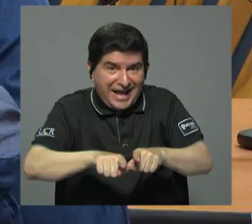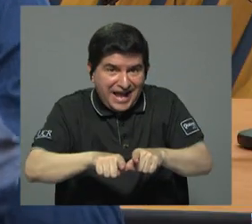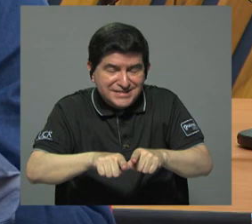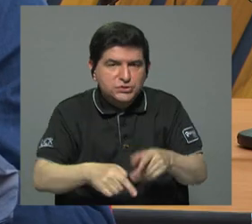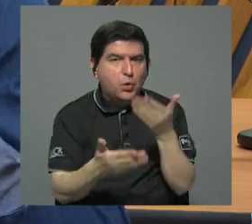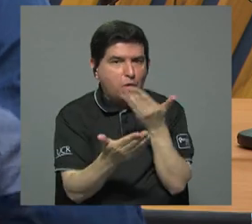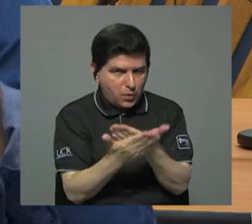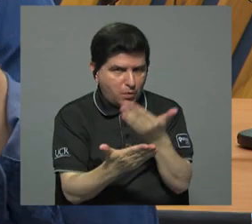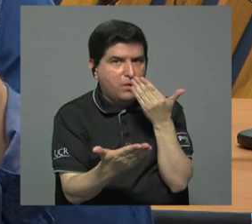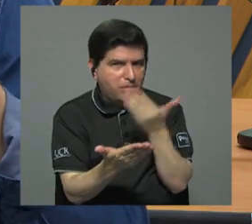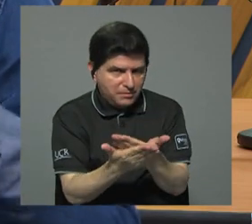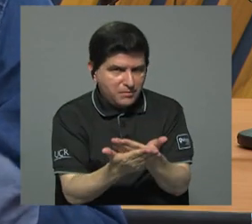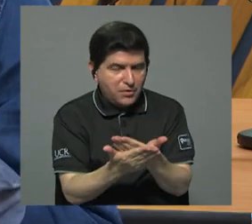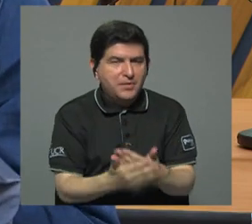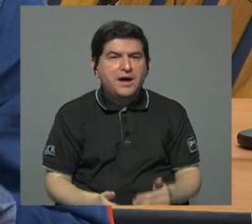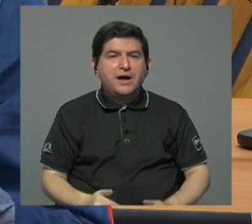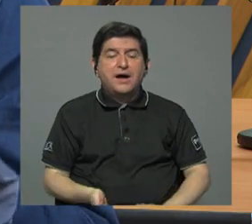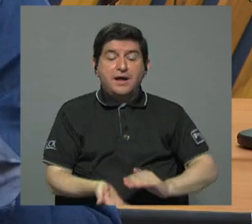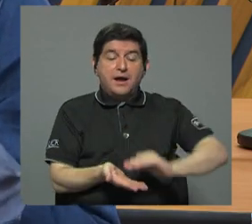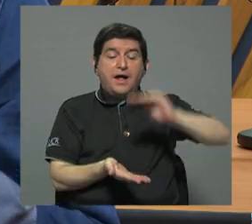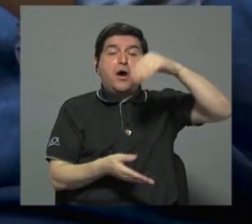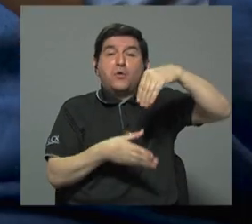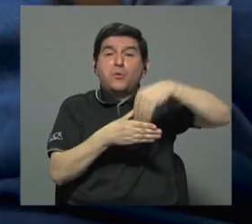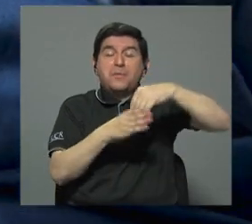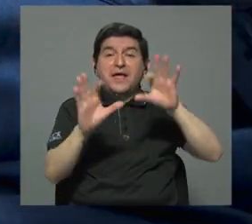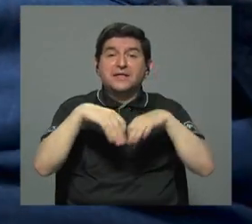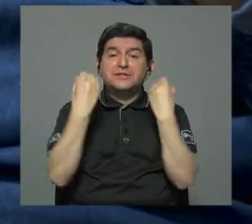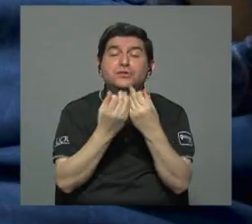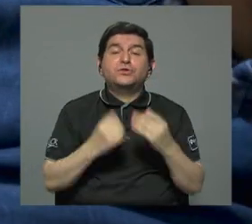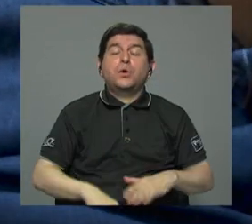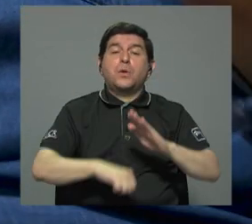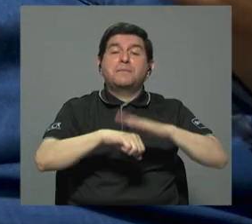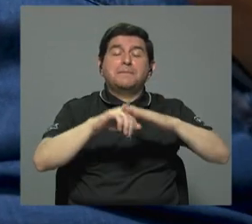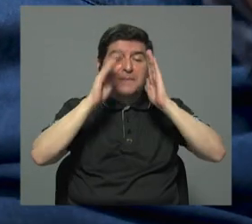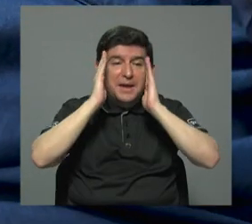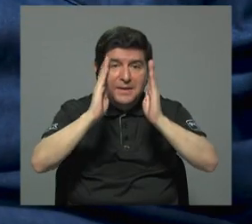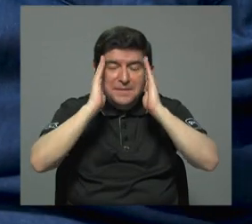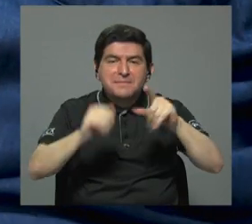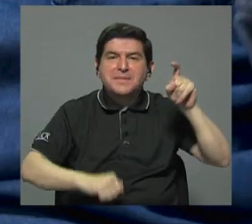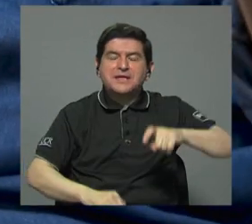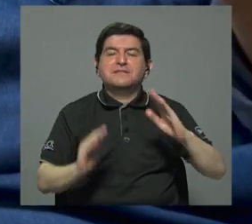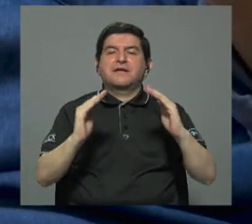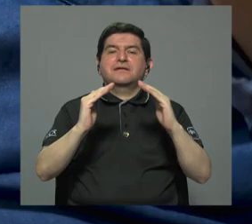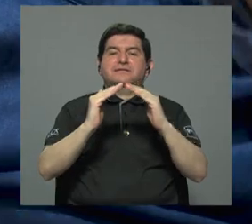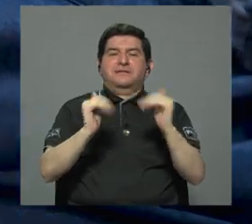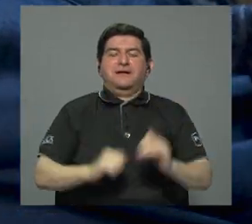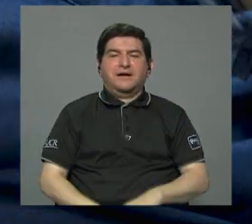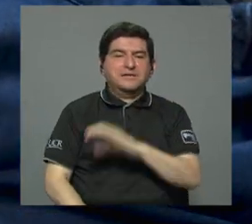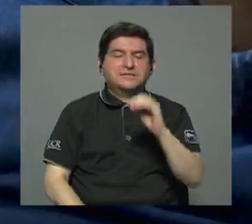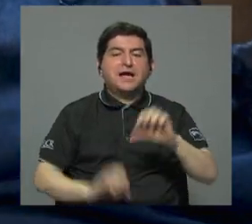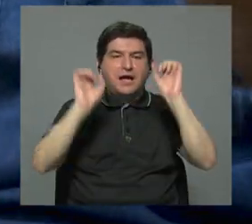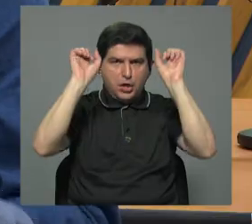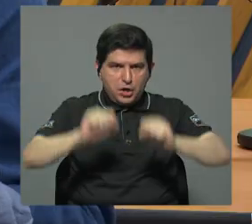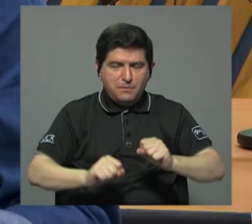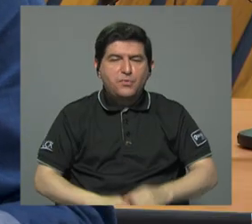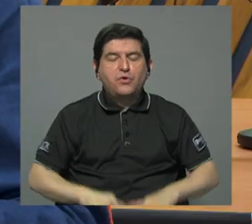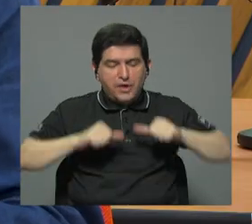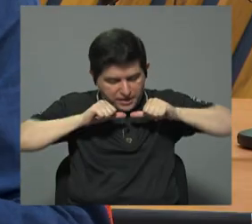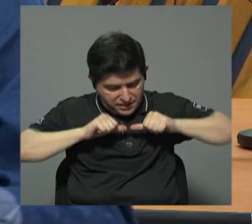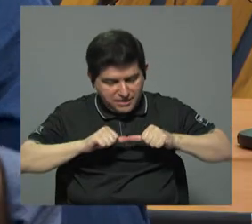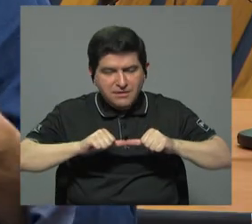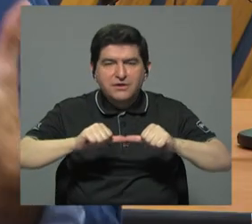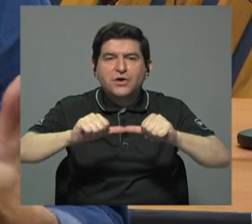se verifique que el aumento de ingresos en la familia permite atender las necesidades del hogar y atender a lo largo del